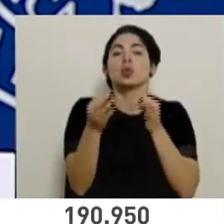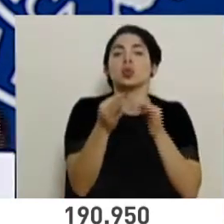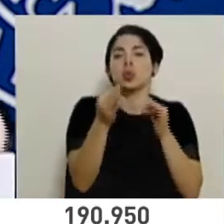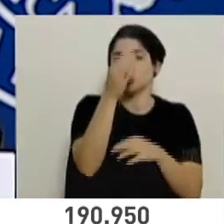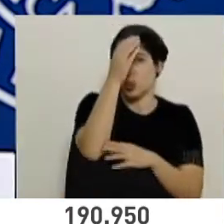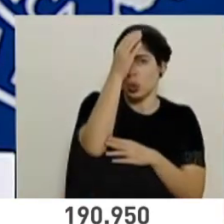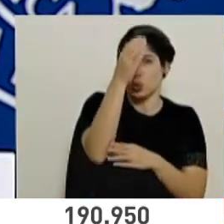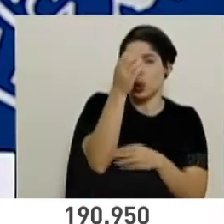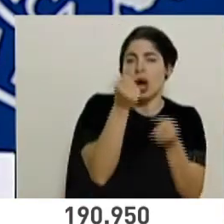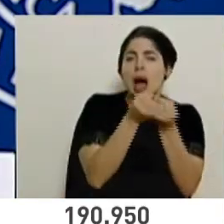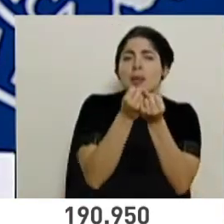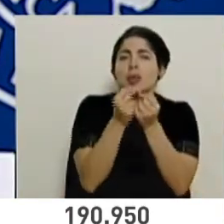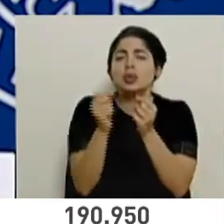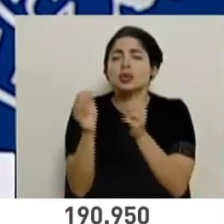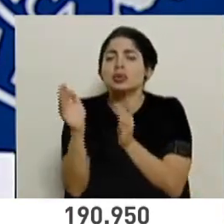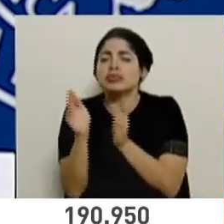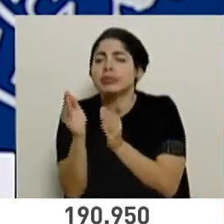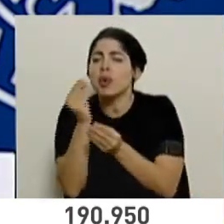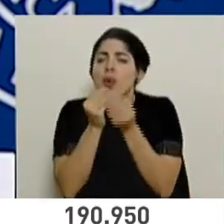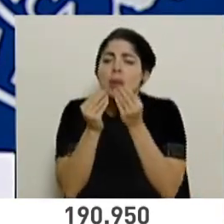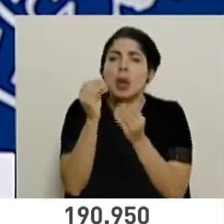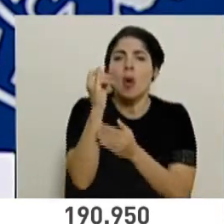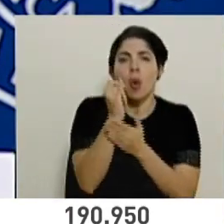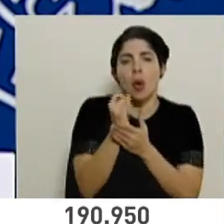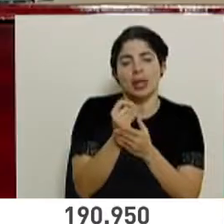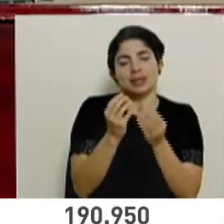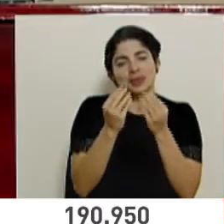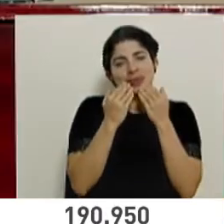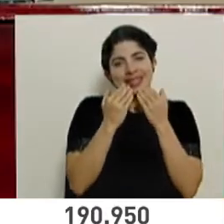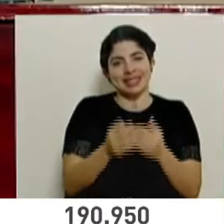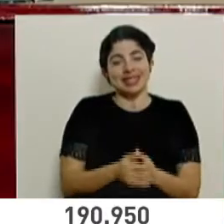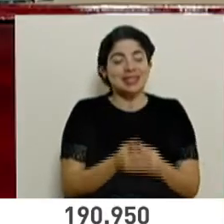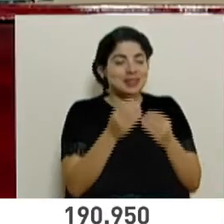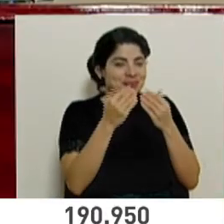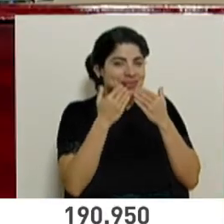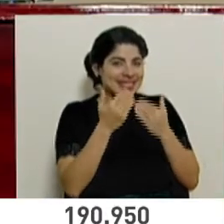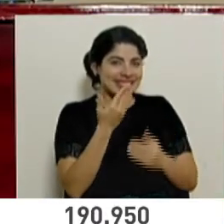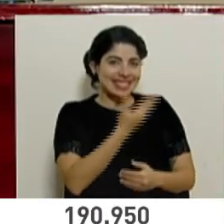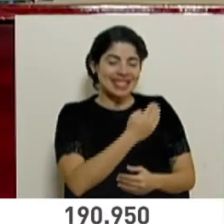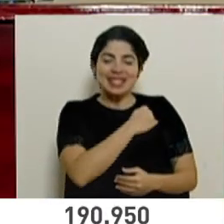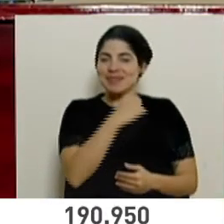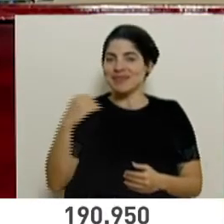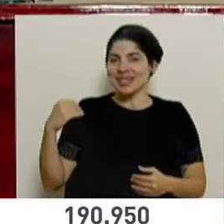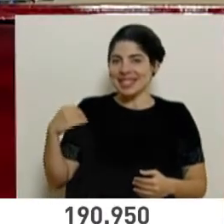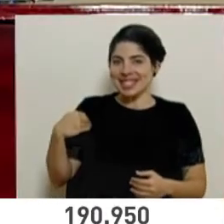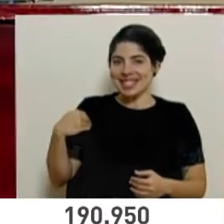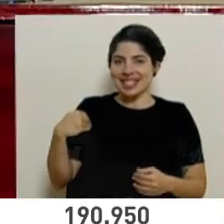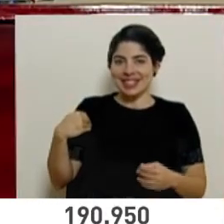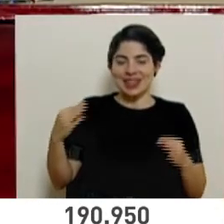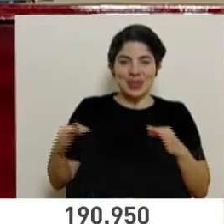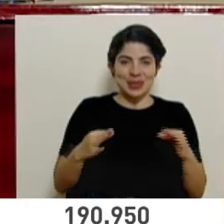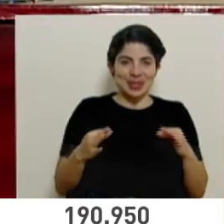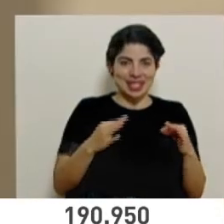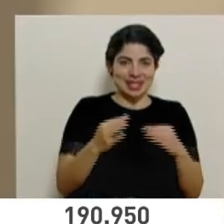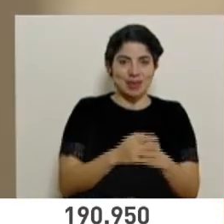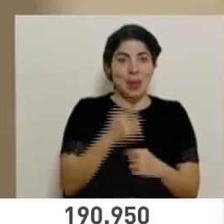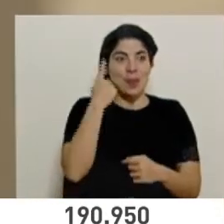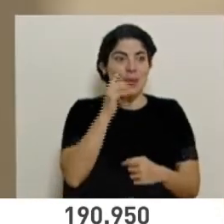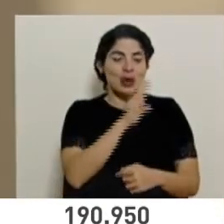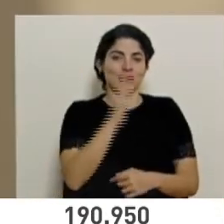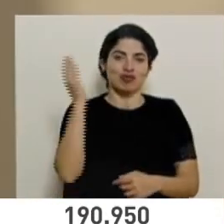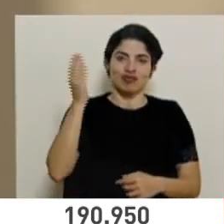y expresiones locales, gastronómicas y artísticas. Muchas gracias. Muchas gracias al ministro de Turismo por